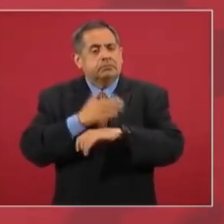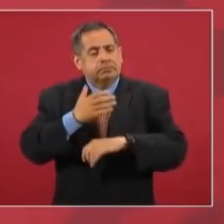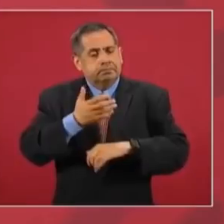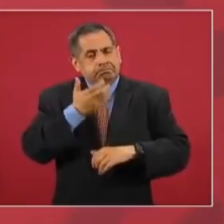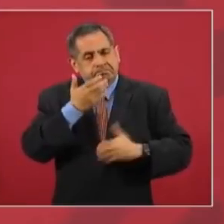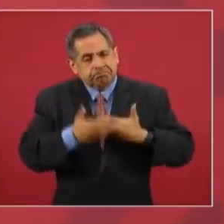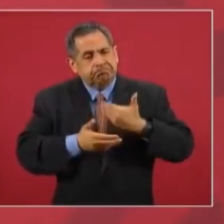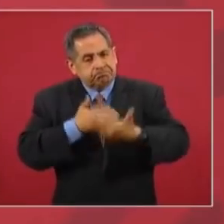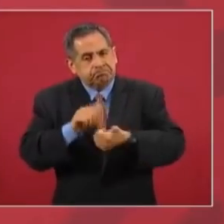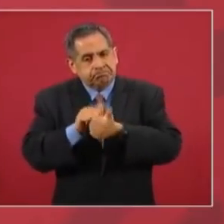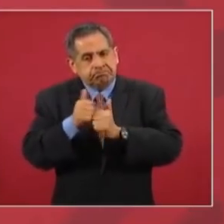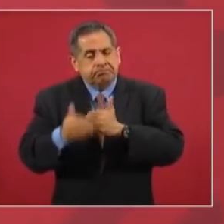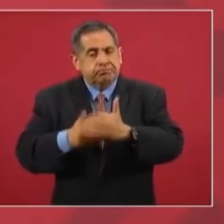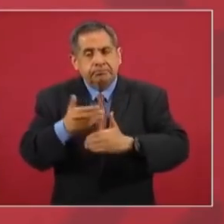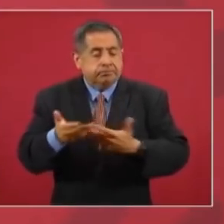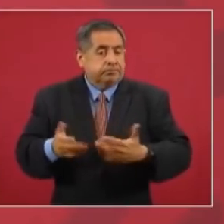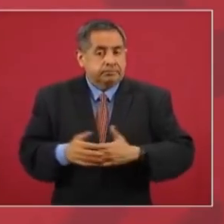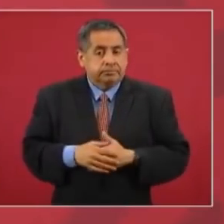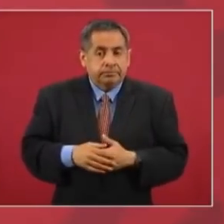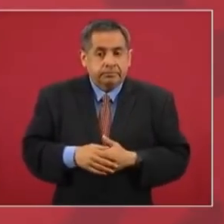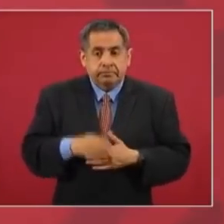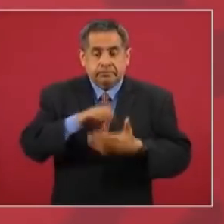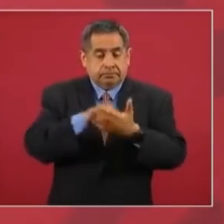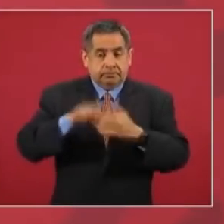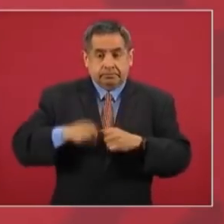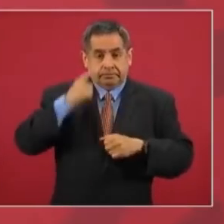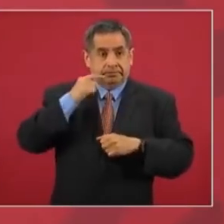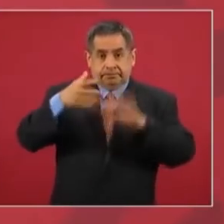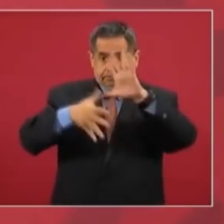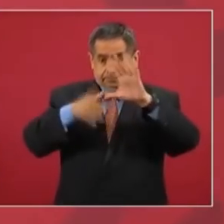hábito. En el caso de América,